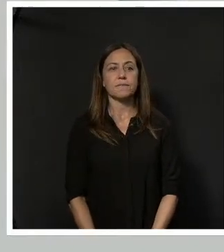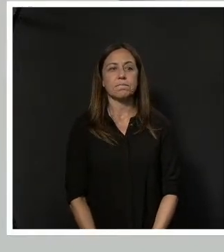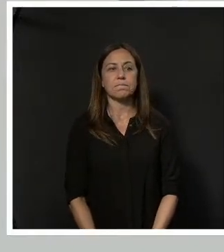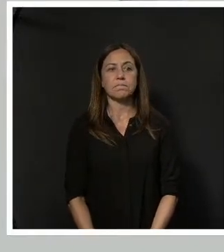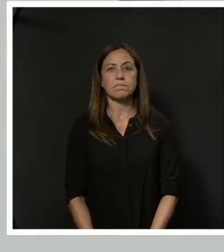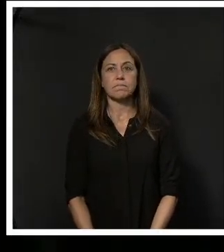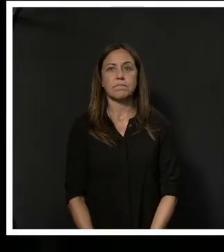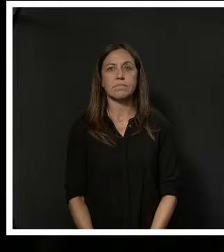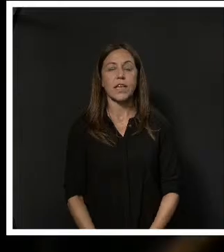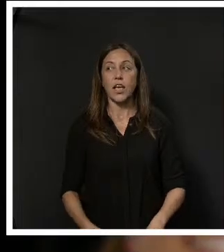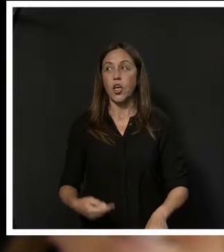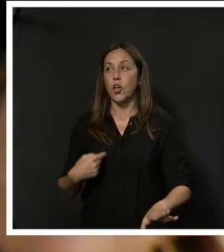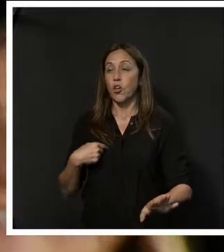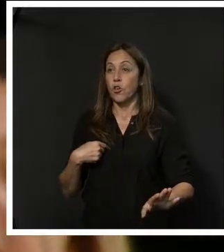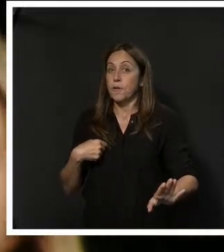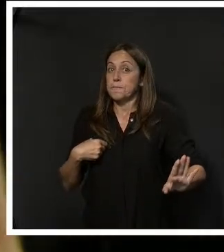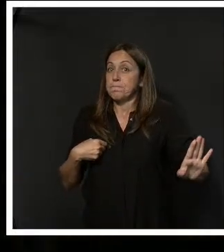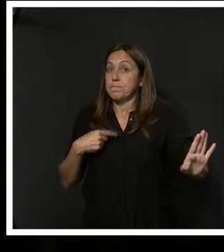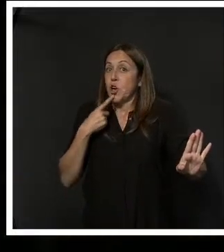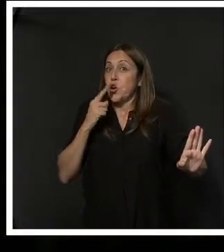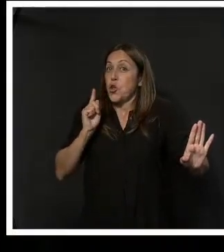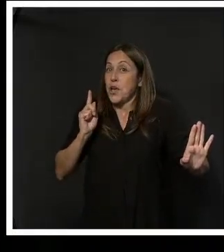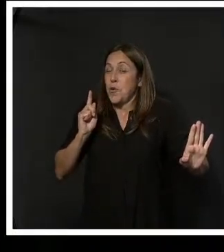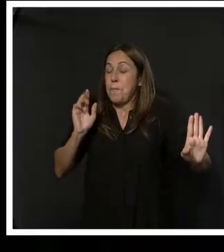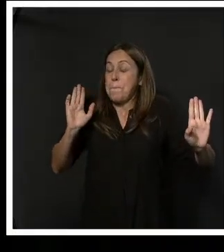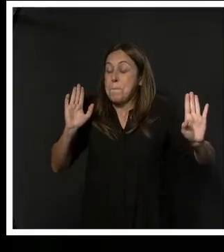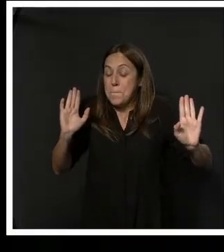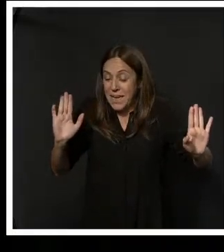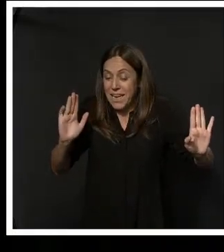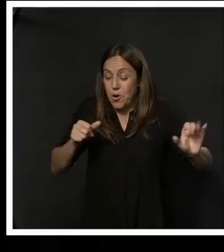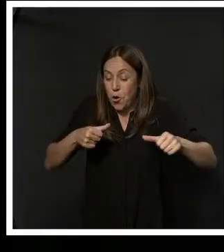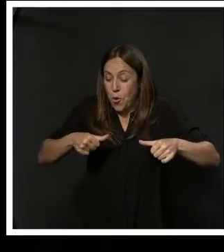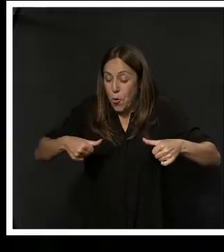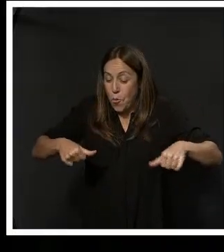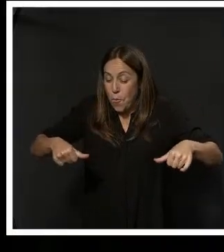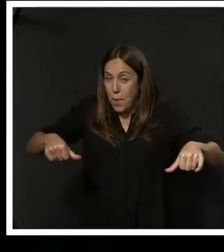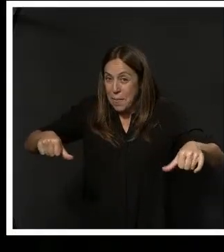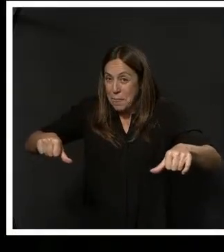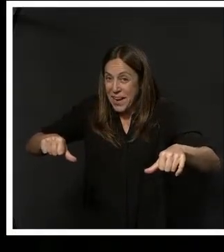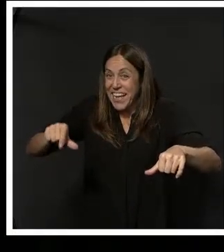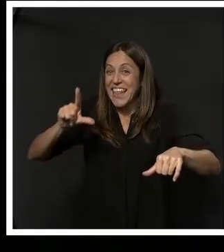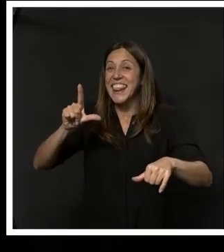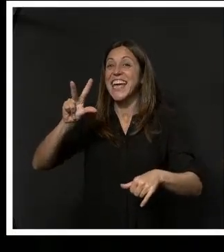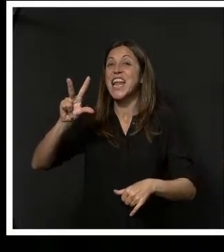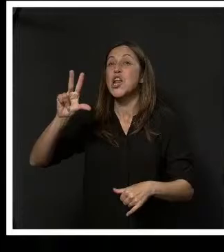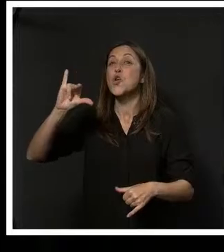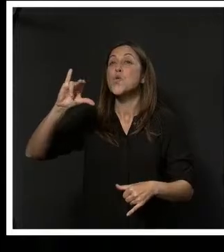no digo nada pero que quiera probar una empanada de Lucía freitas